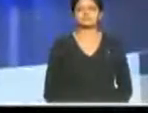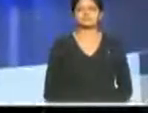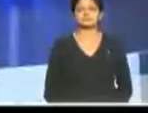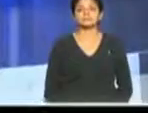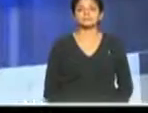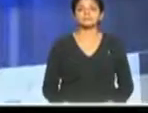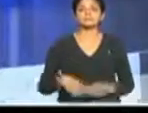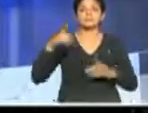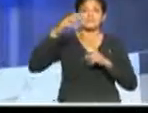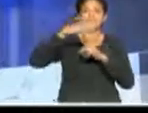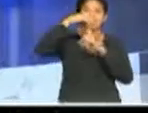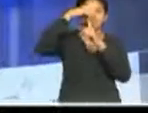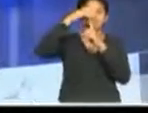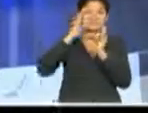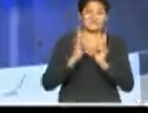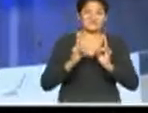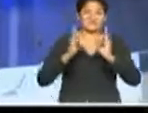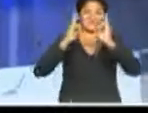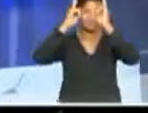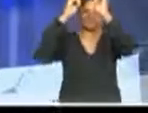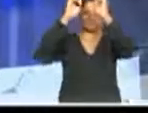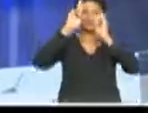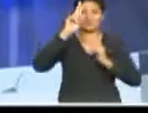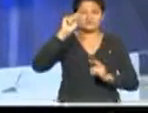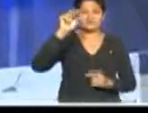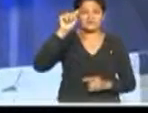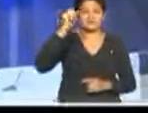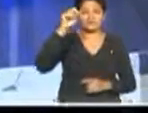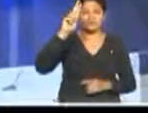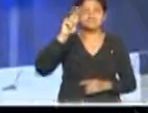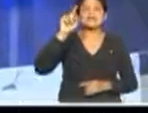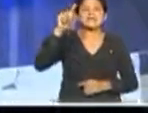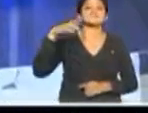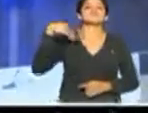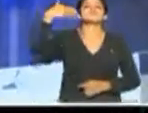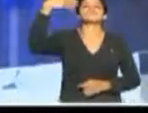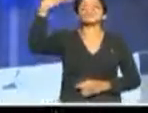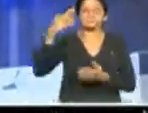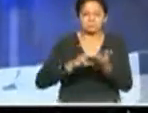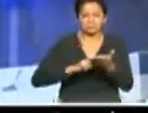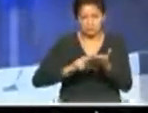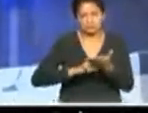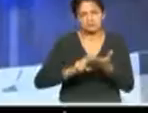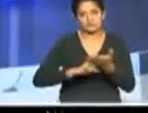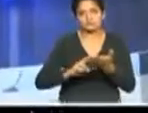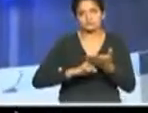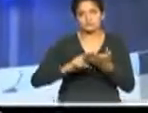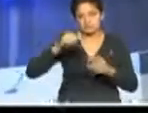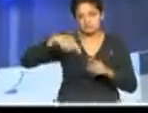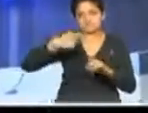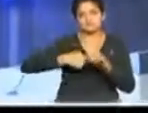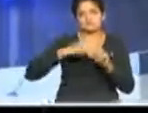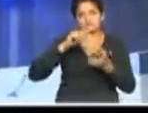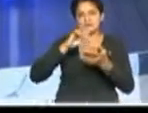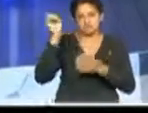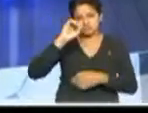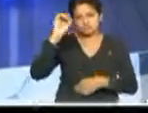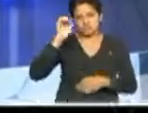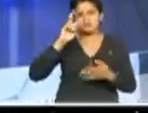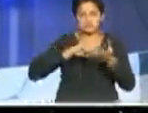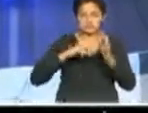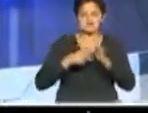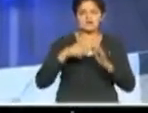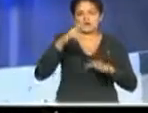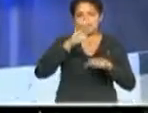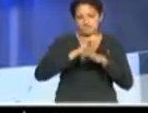UNASUR será el escenario de la primera cumbre de inversiones de Ecuador que se efectuará en este mes. El objetivo de esta cita es consolidar al